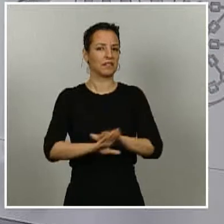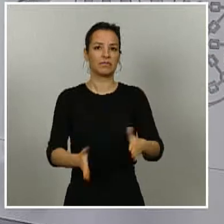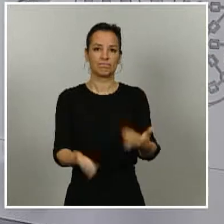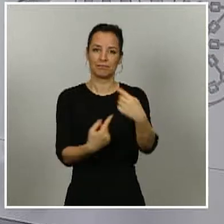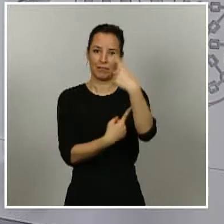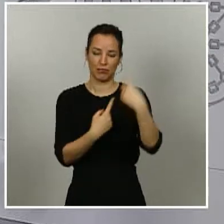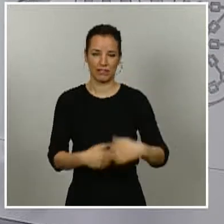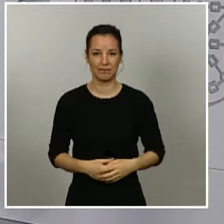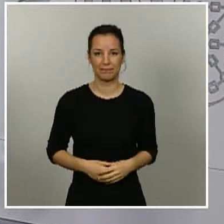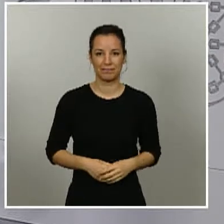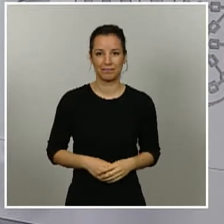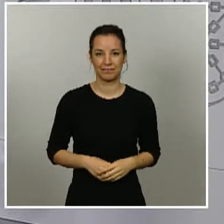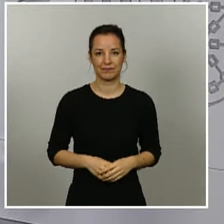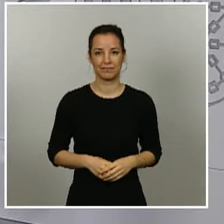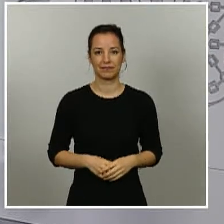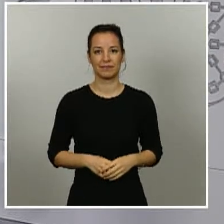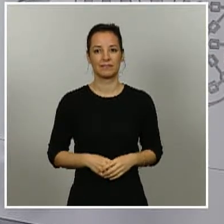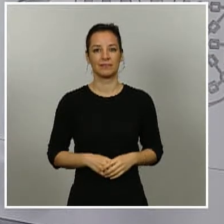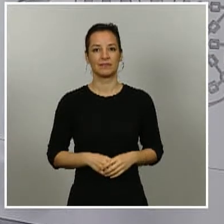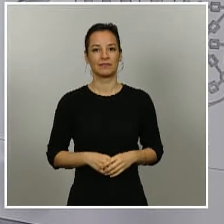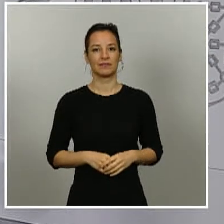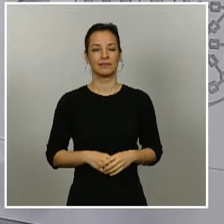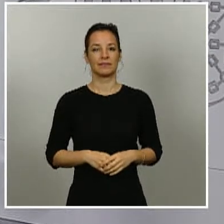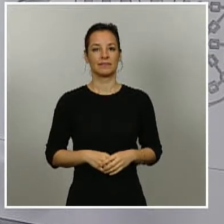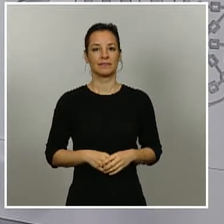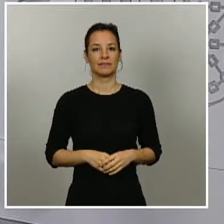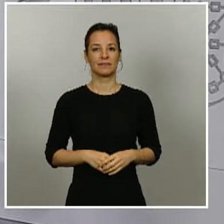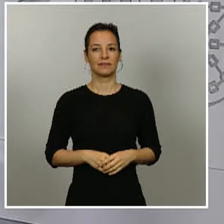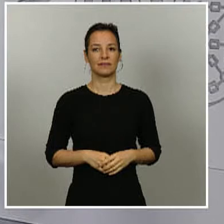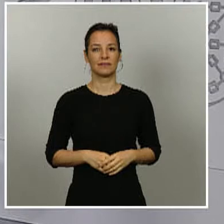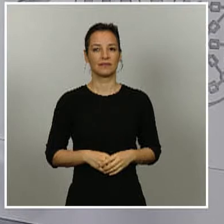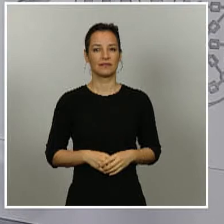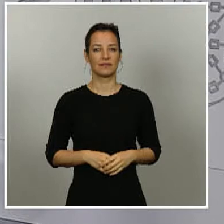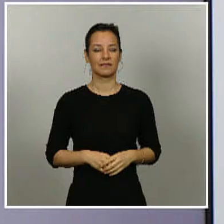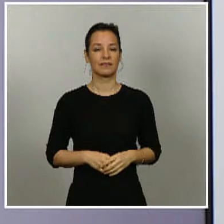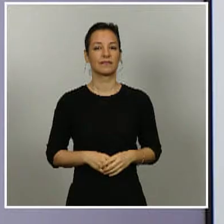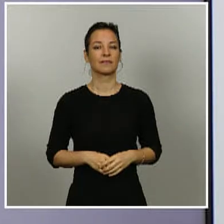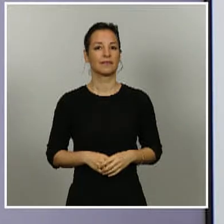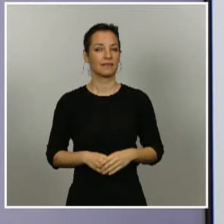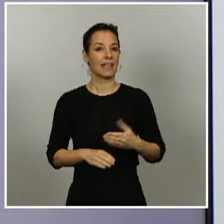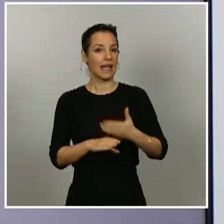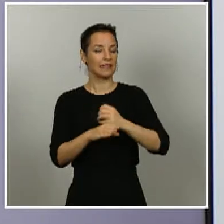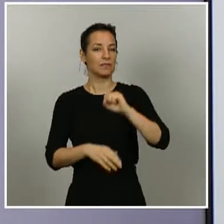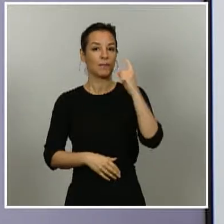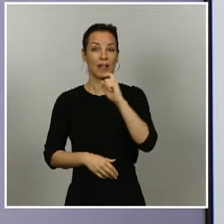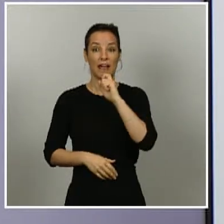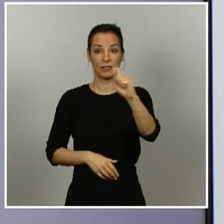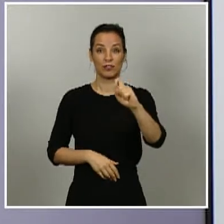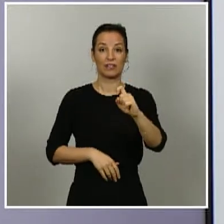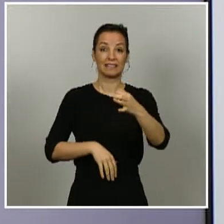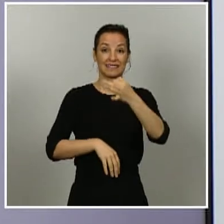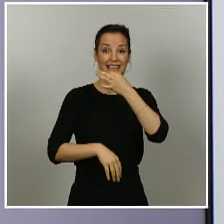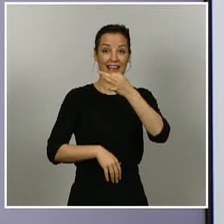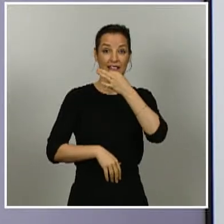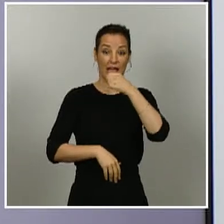Vamos allá. Si antes nos permiten que les comuniquemos que esta tarde tendrá lugar a las 4:30 de la tarde aquí en